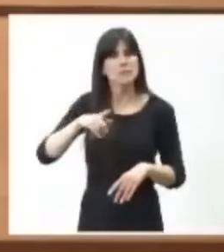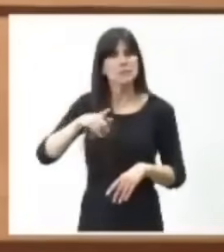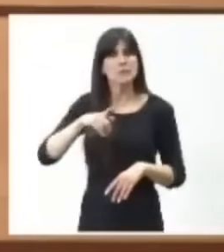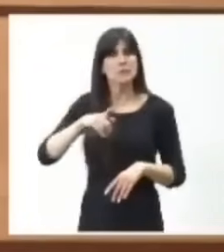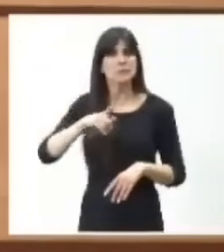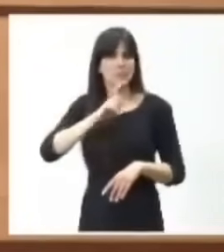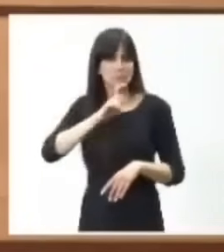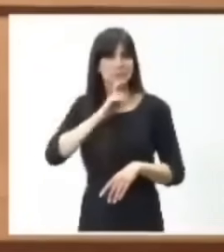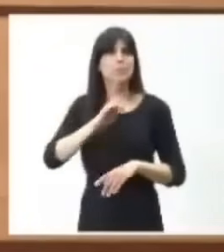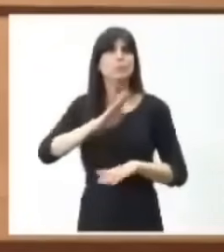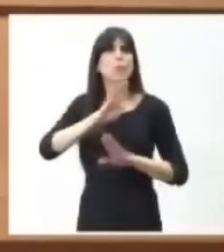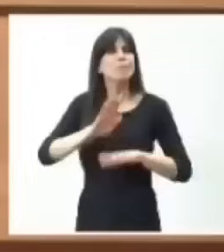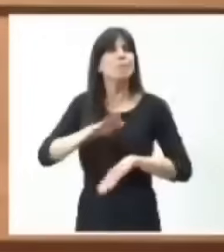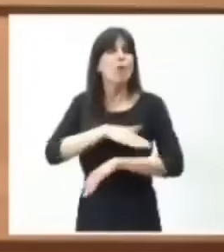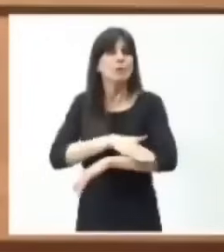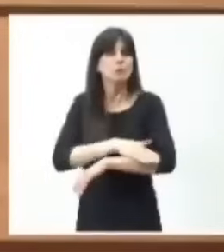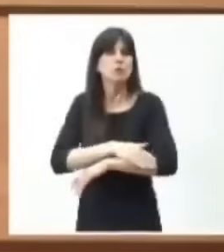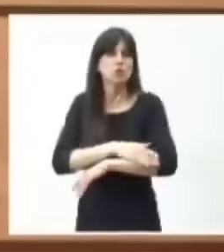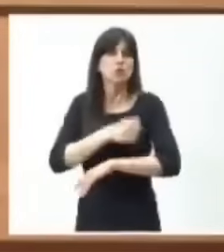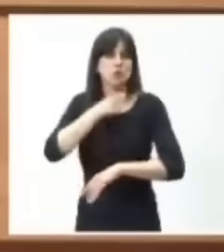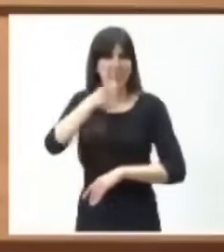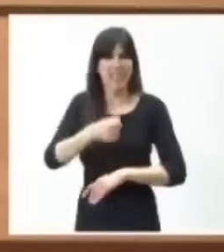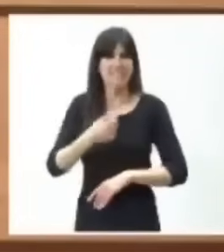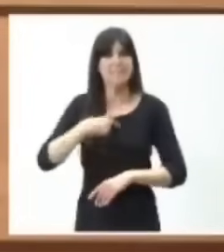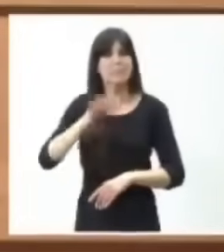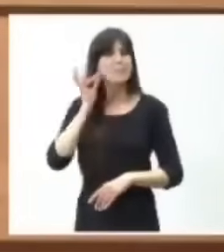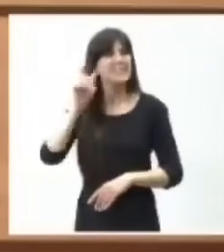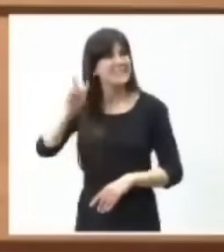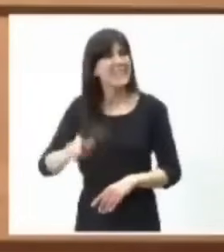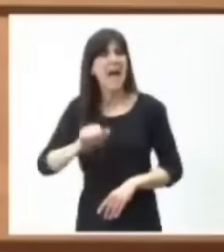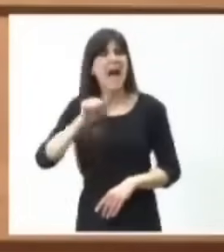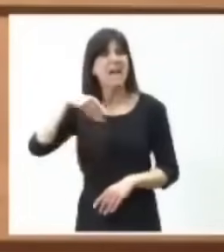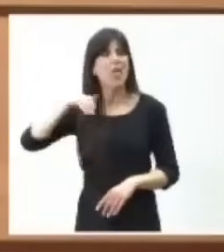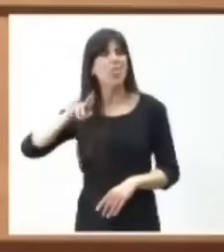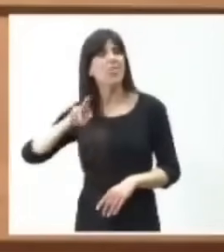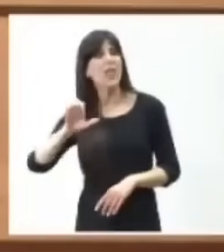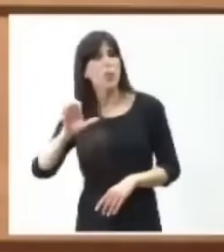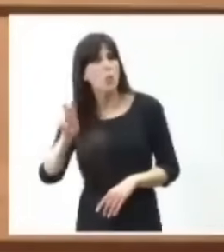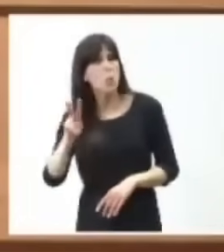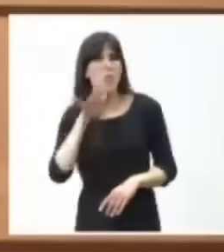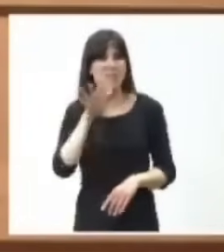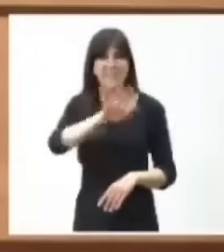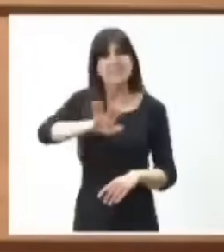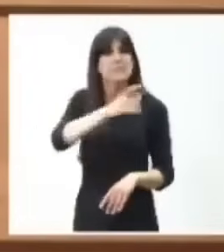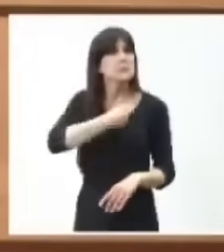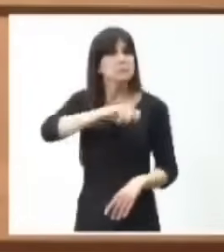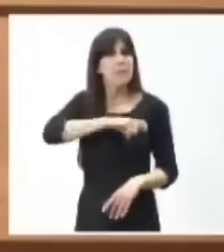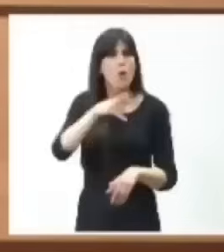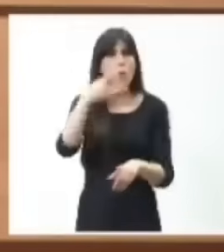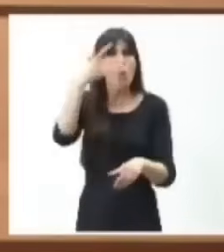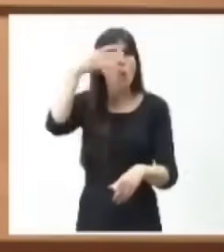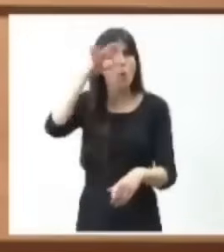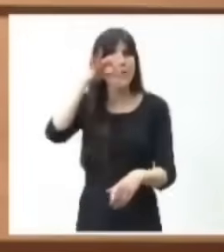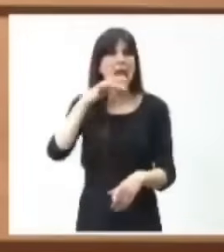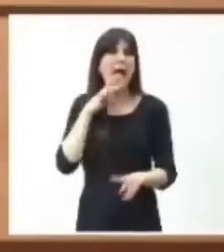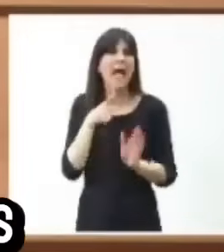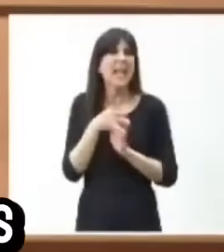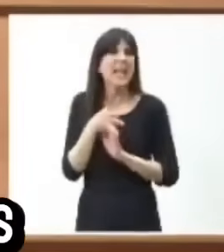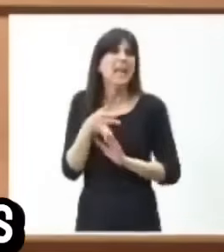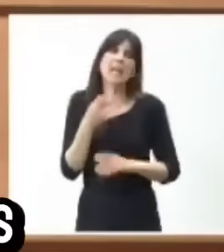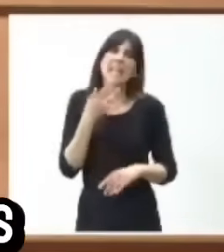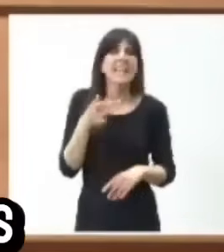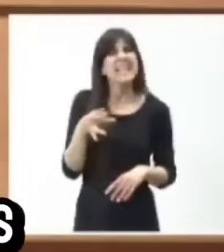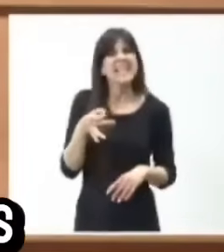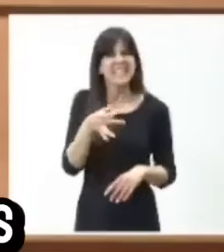socialista de la señora Andreu, que está entre nosotros, se ha convertido dentro de la península en la única isla que tenemos. Tenemos la